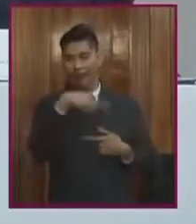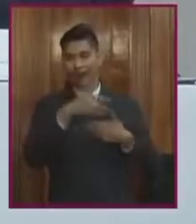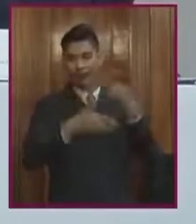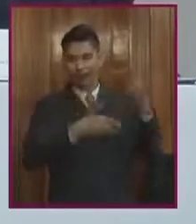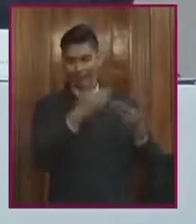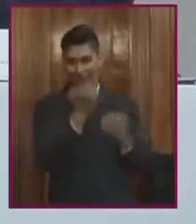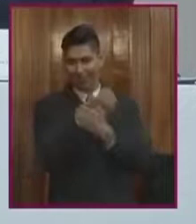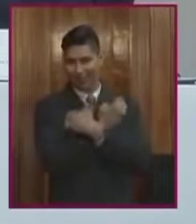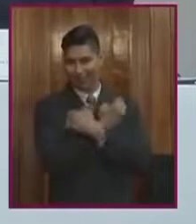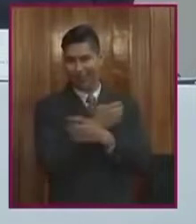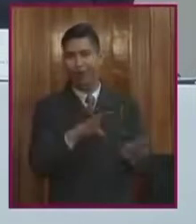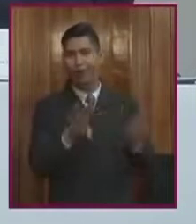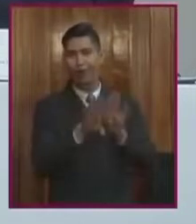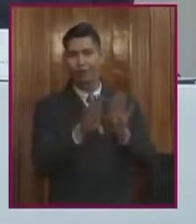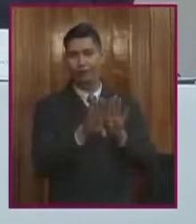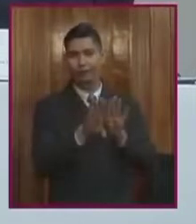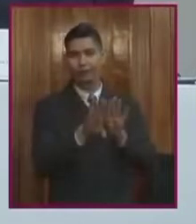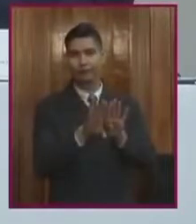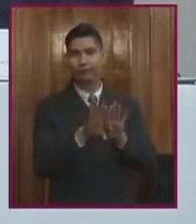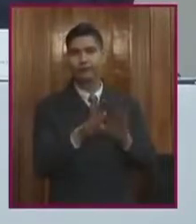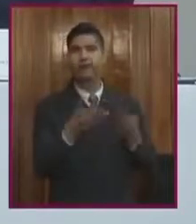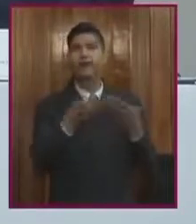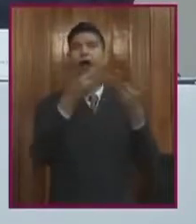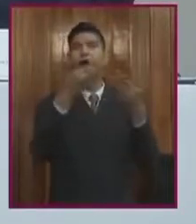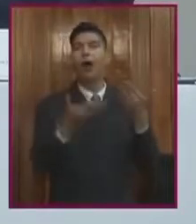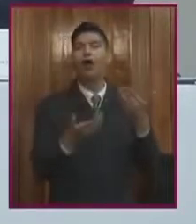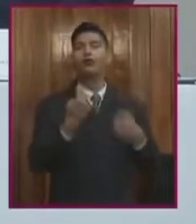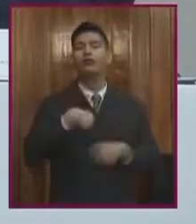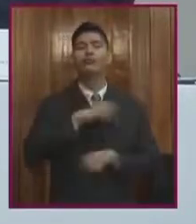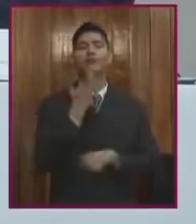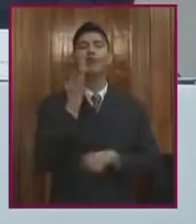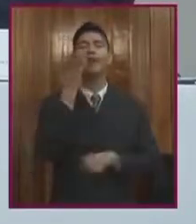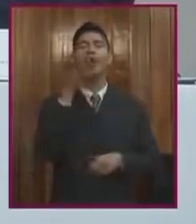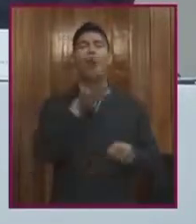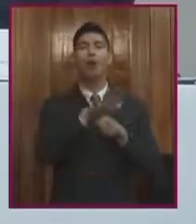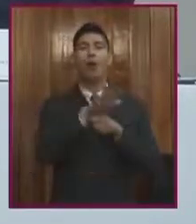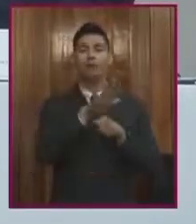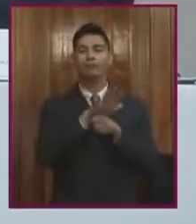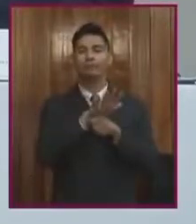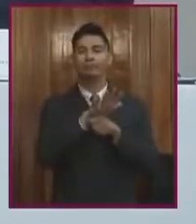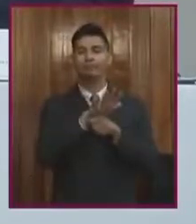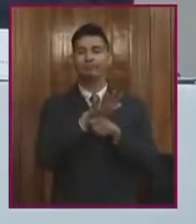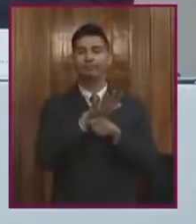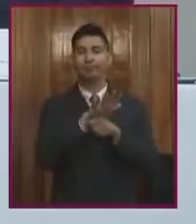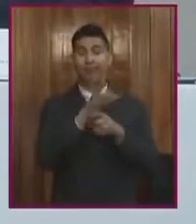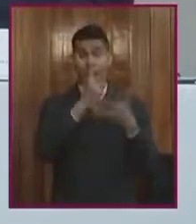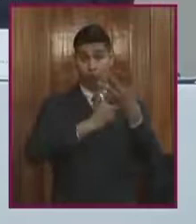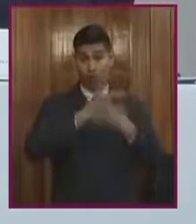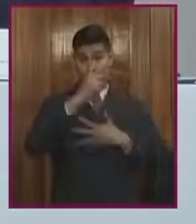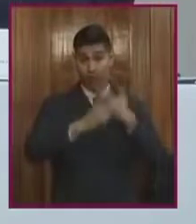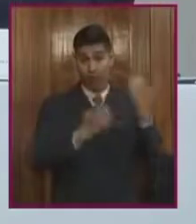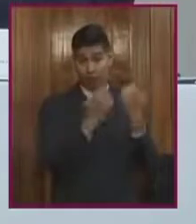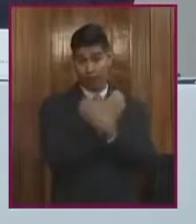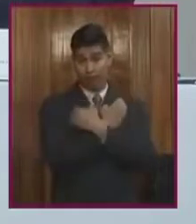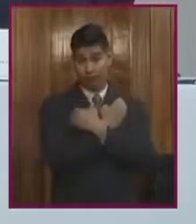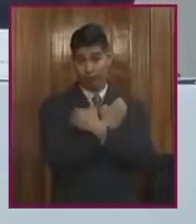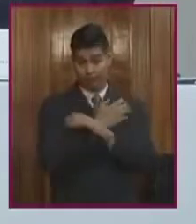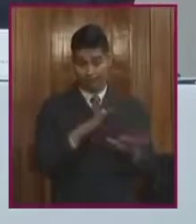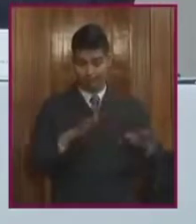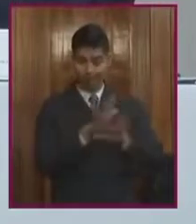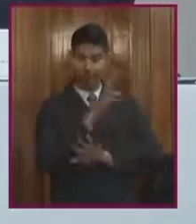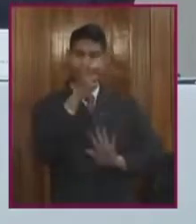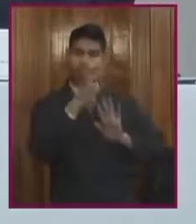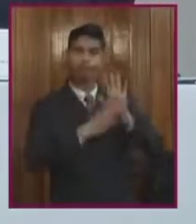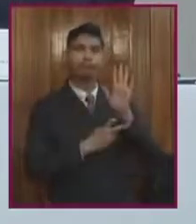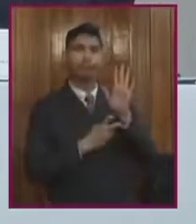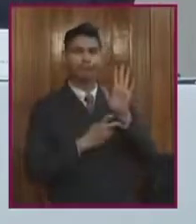eso estamos recuperando el espíritu transformador y social del programa educativo con el que